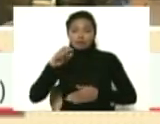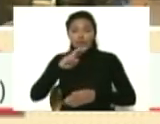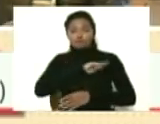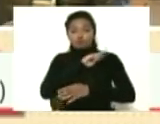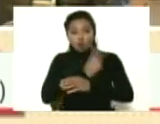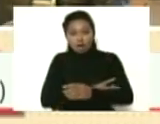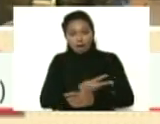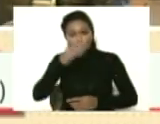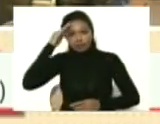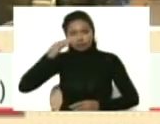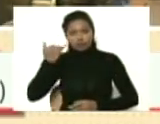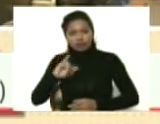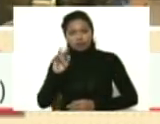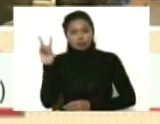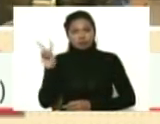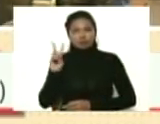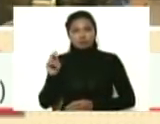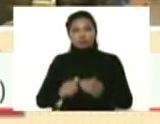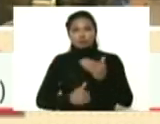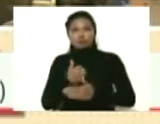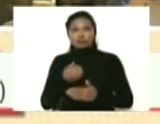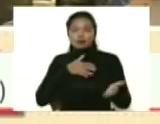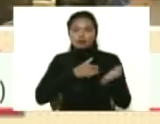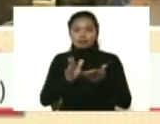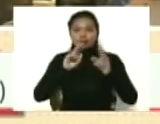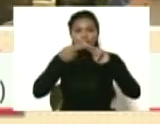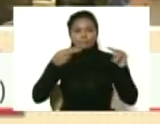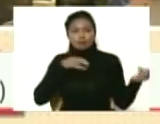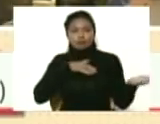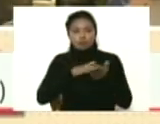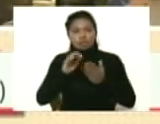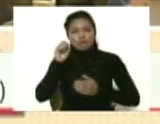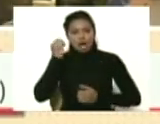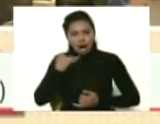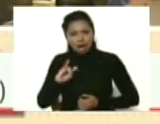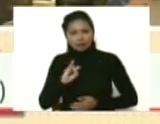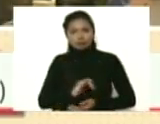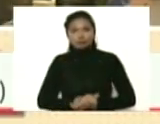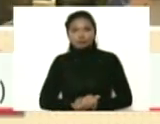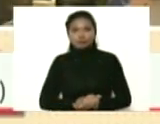militar de Venezuela, mayor garantía de paz y soberanía tenemos.